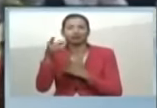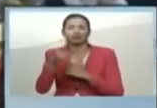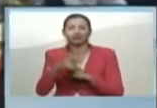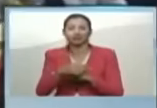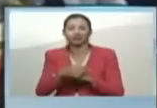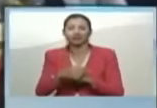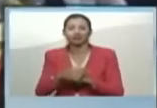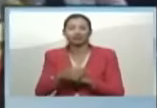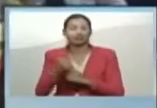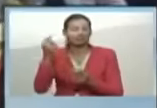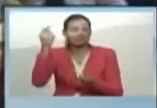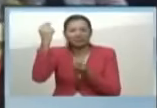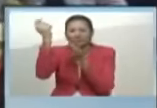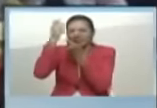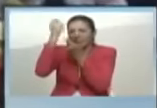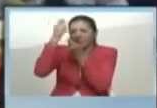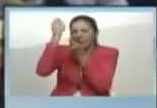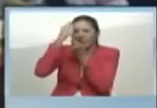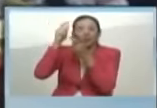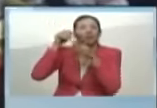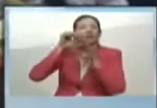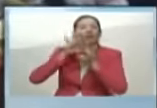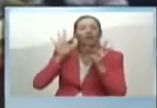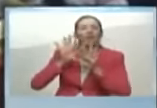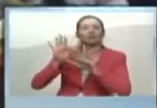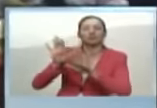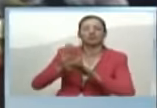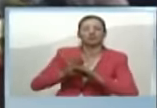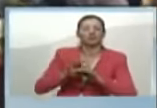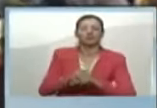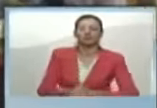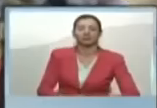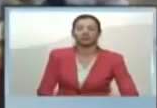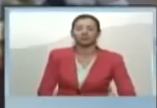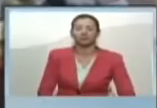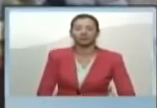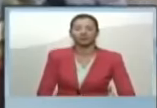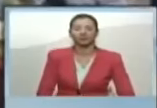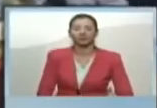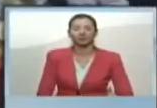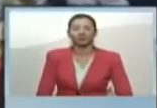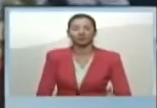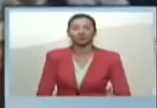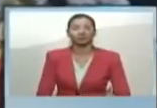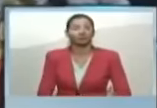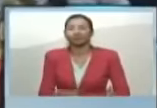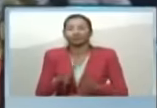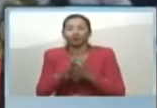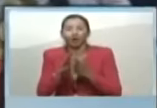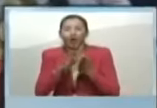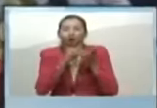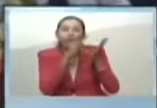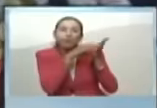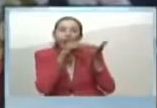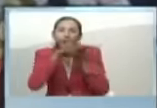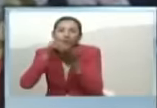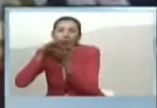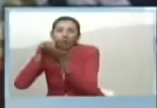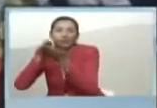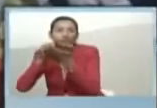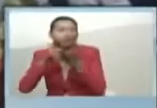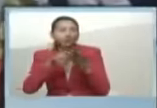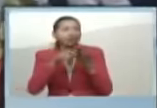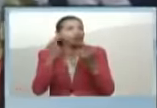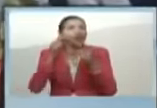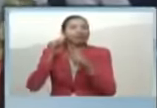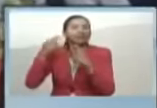en el cerebro y que permite reproducir diabólicamente las relaciones de dominación